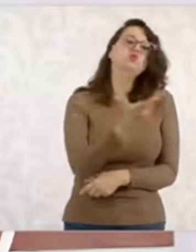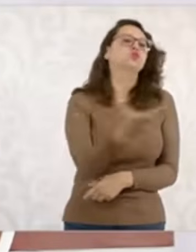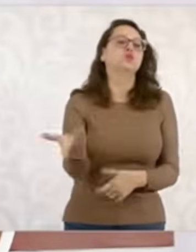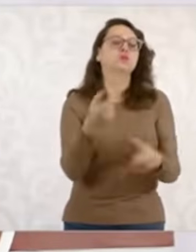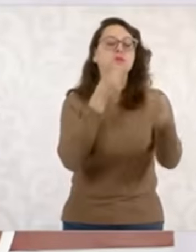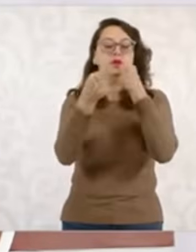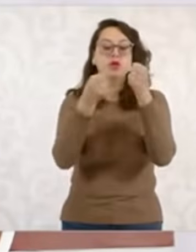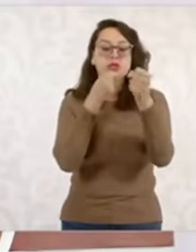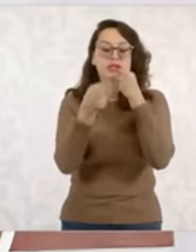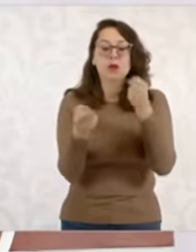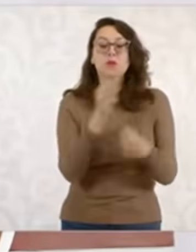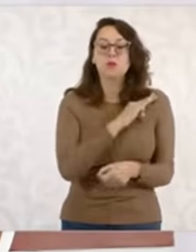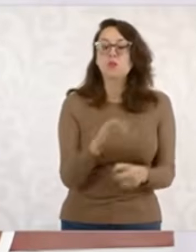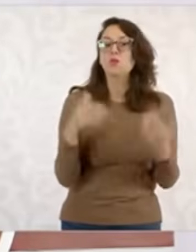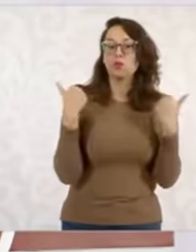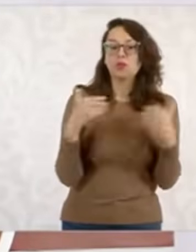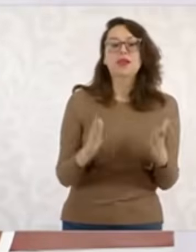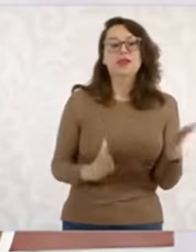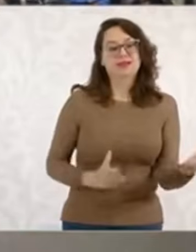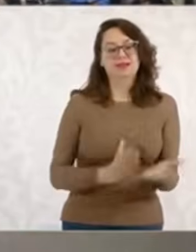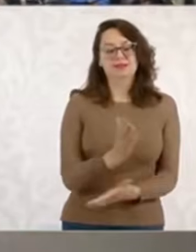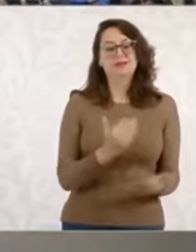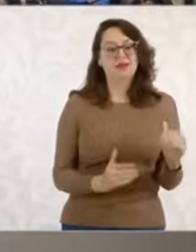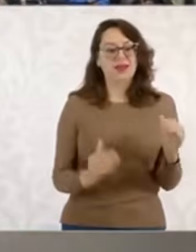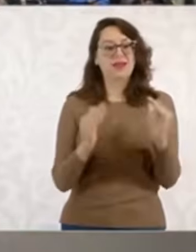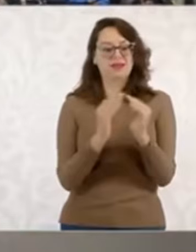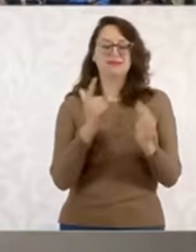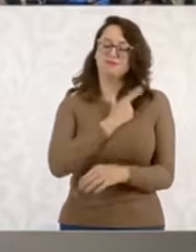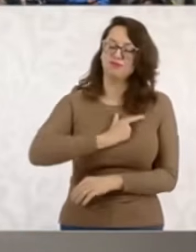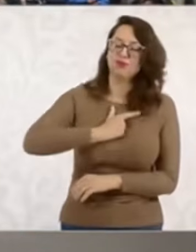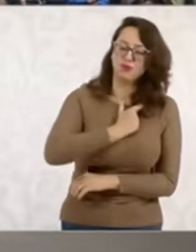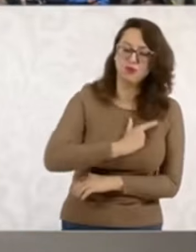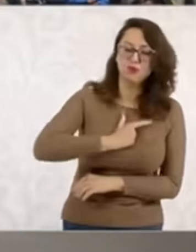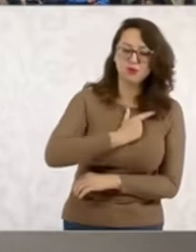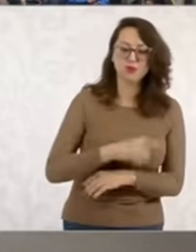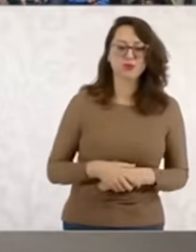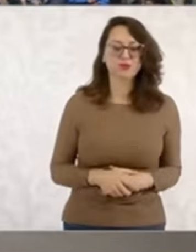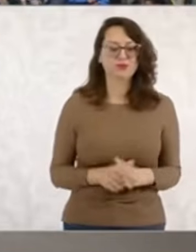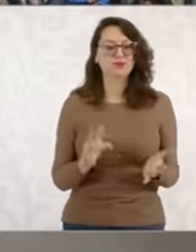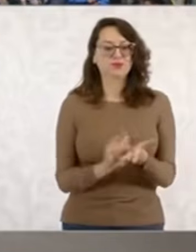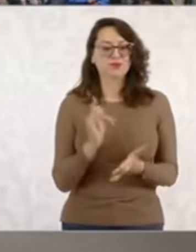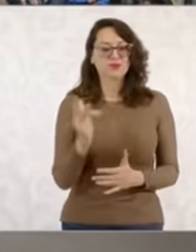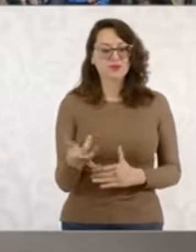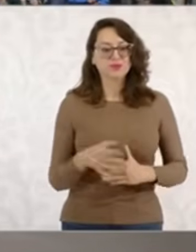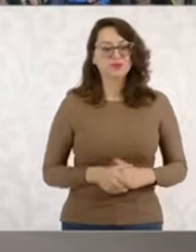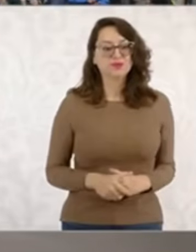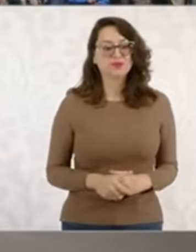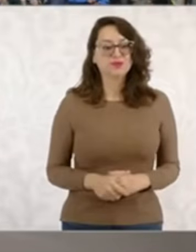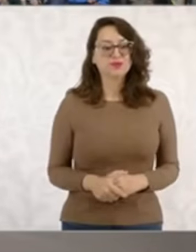compañeros de los medios tengan acceso. Muchas gracias. Gracias.